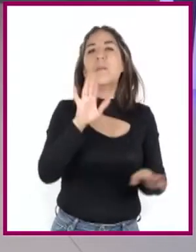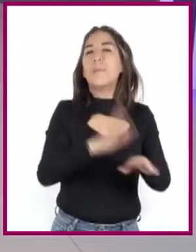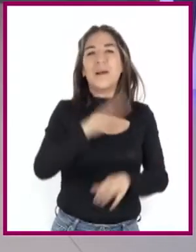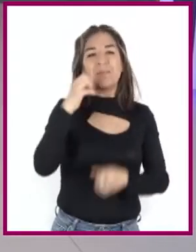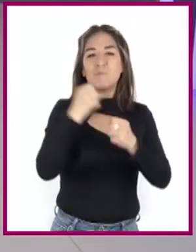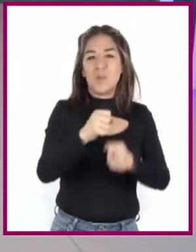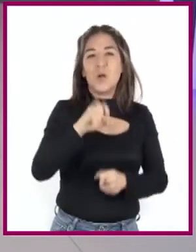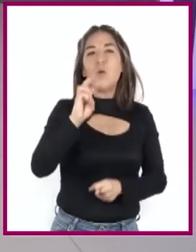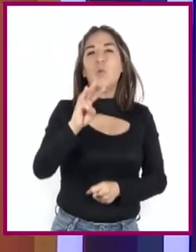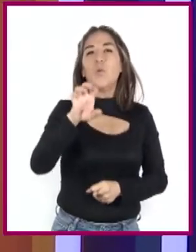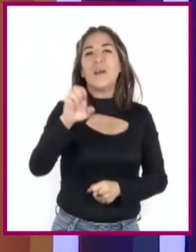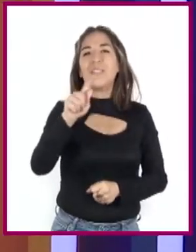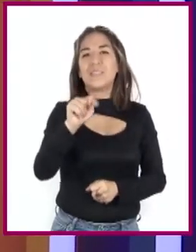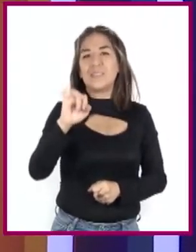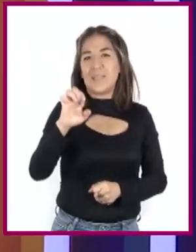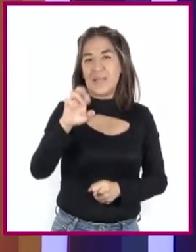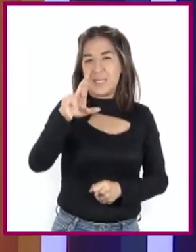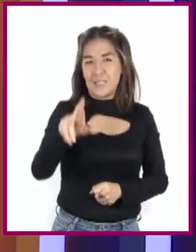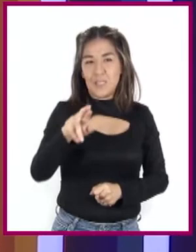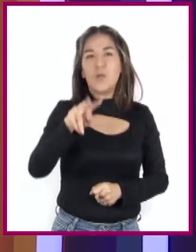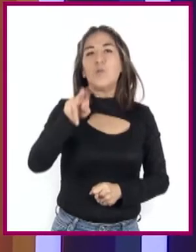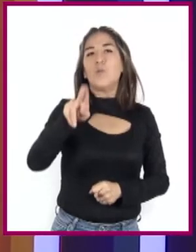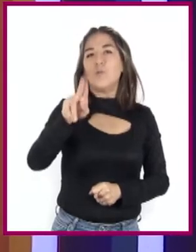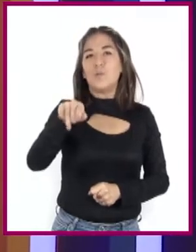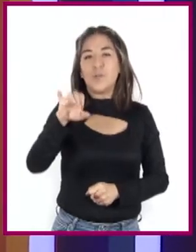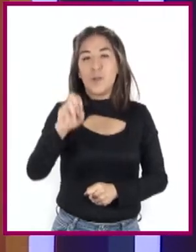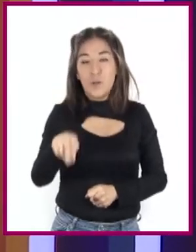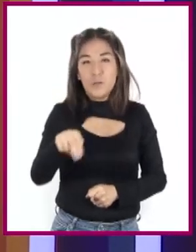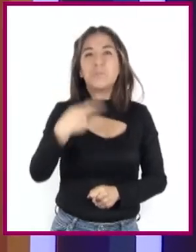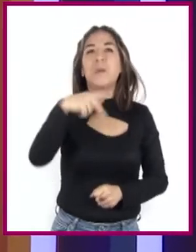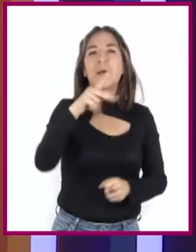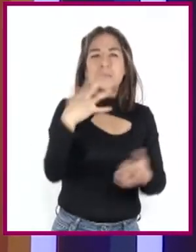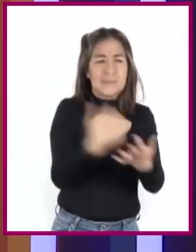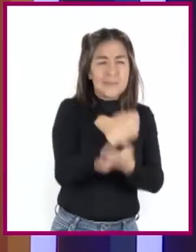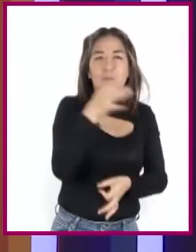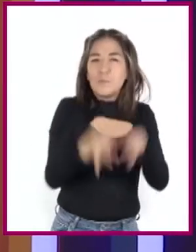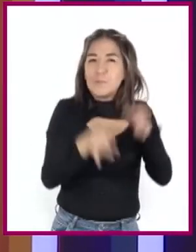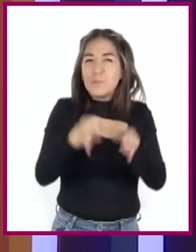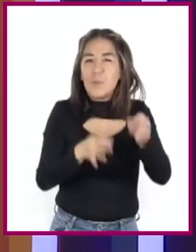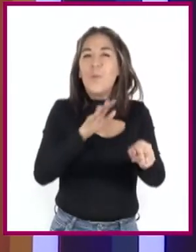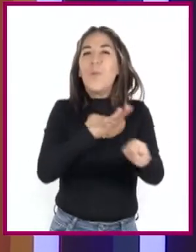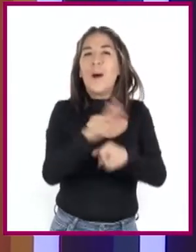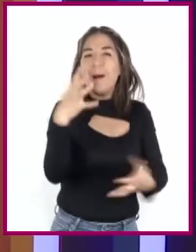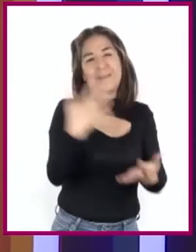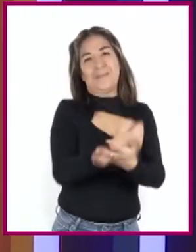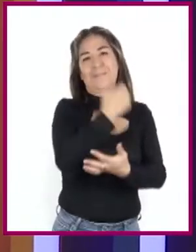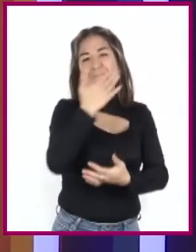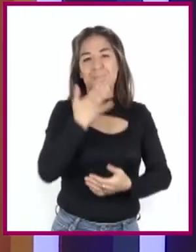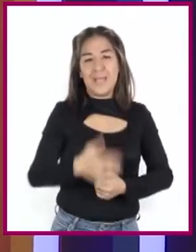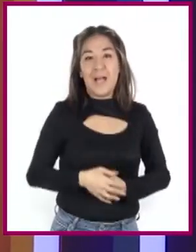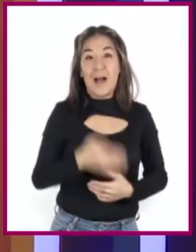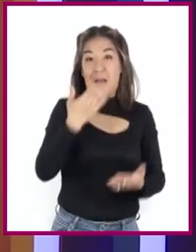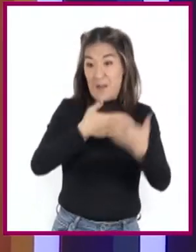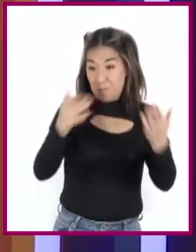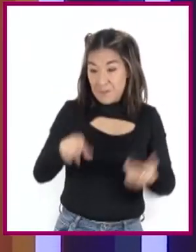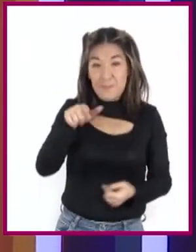todopoderosa Western Union, pero ganó todos los juicios. La autoría del teléfono sigue siendo aún motivo de